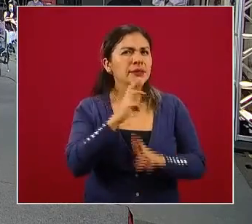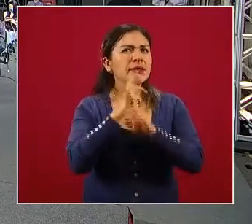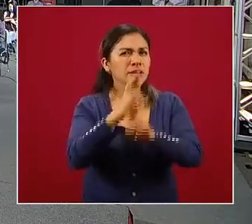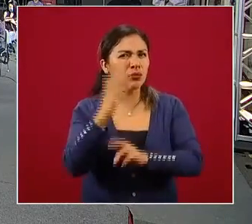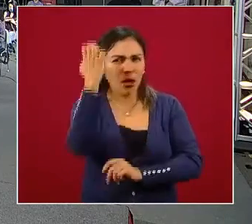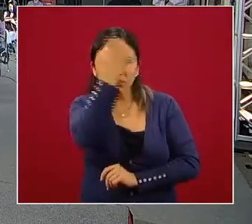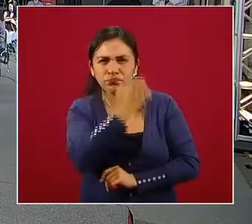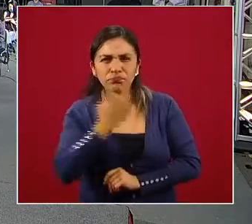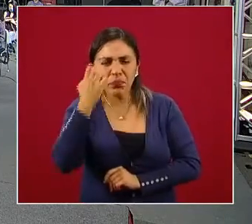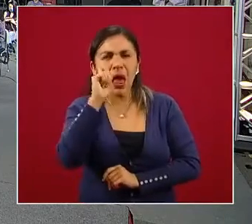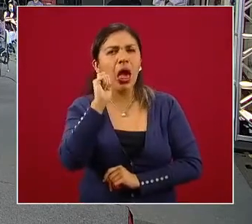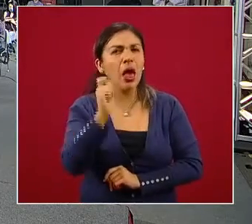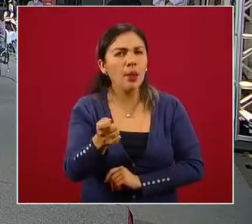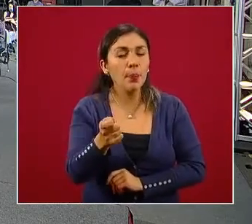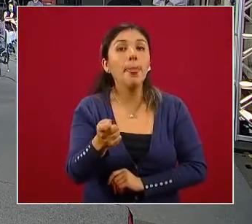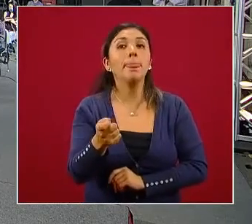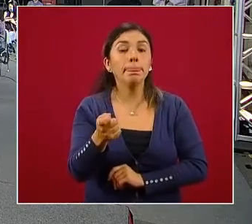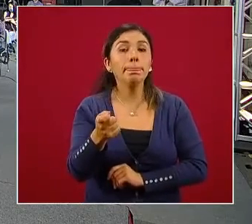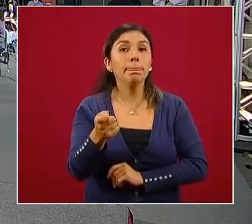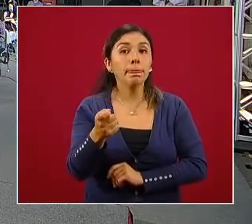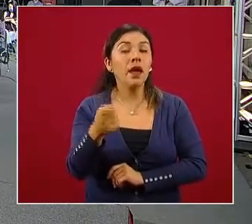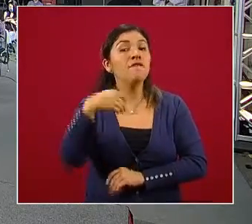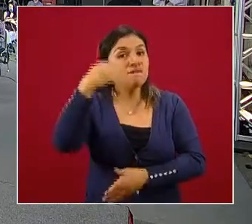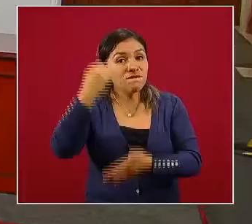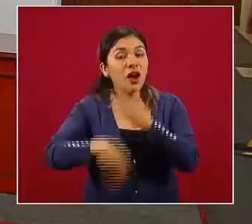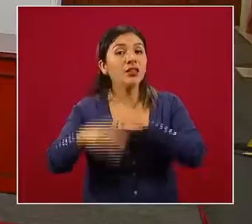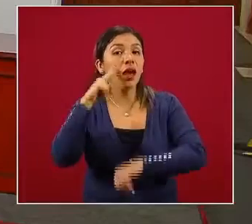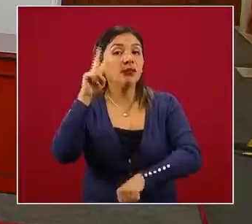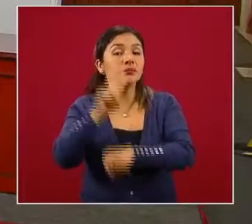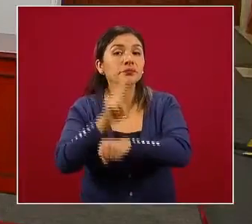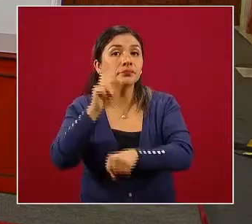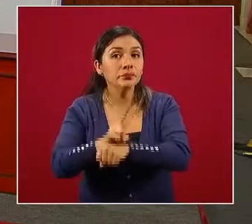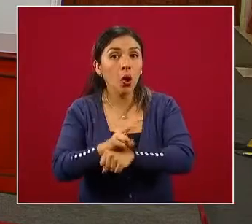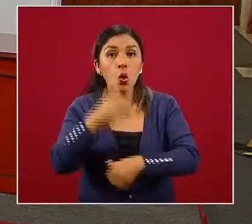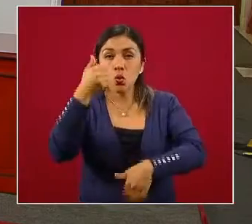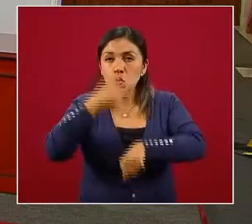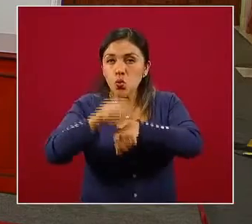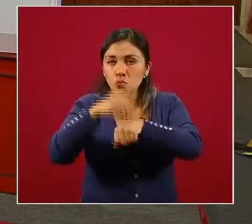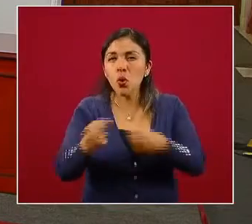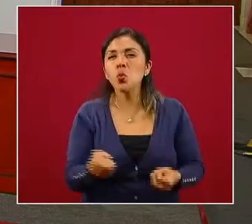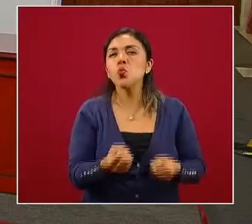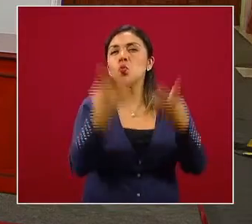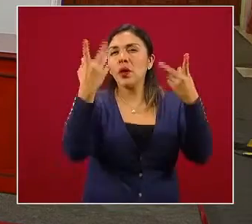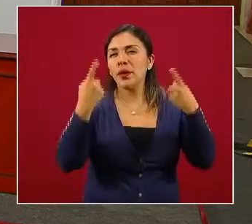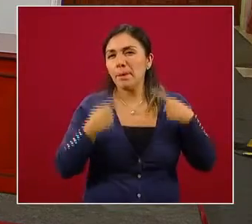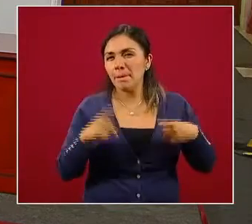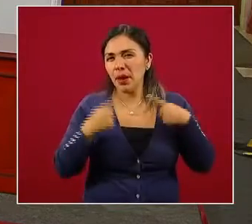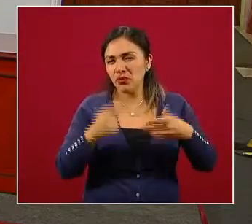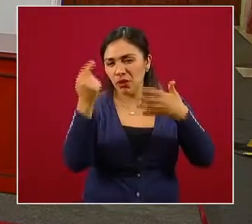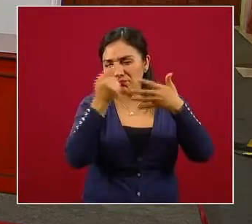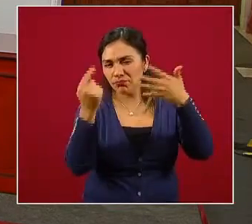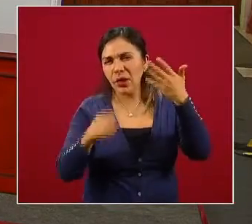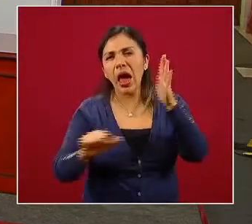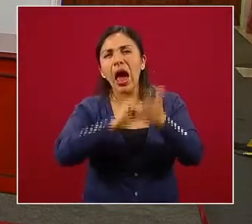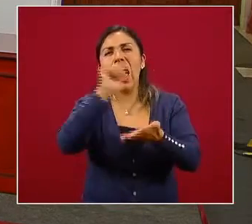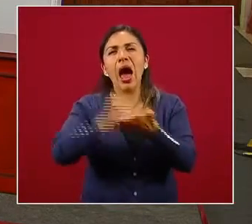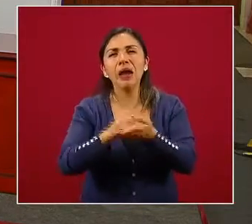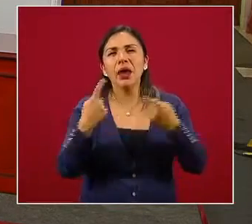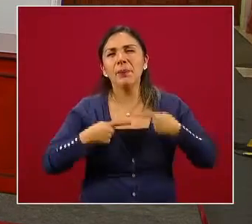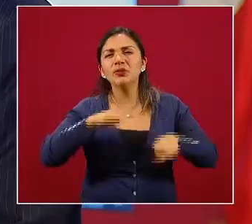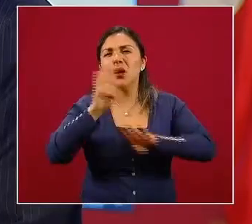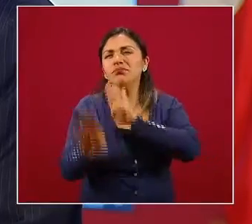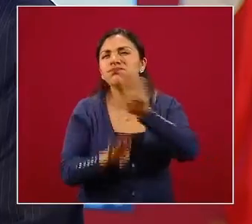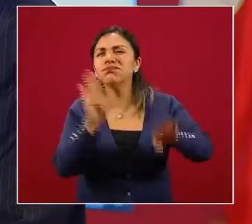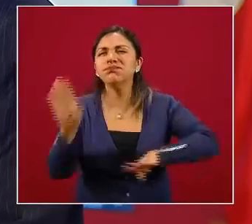este análisis es que además no toman en cuenta que de este número de actas de defunción que de